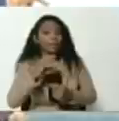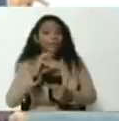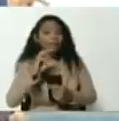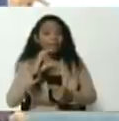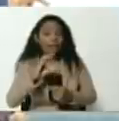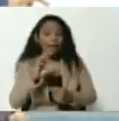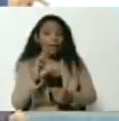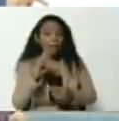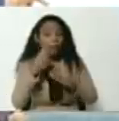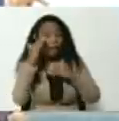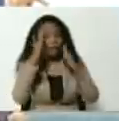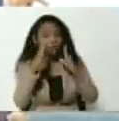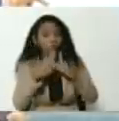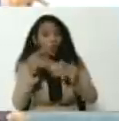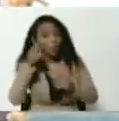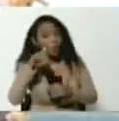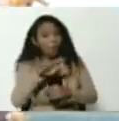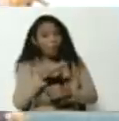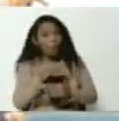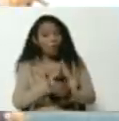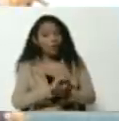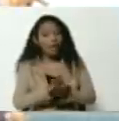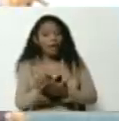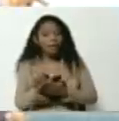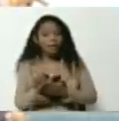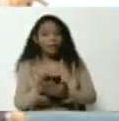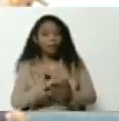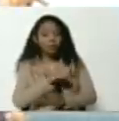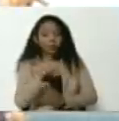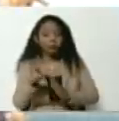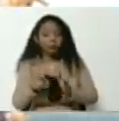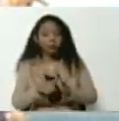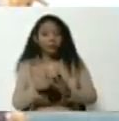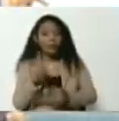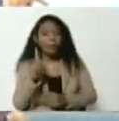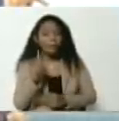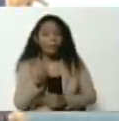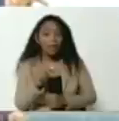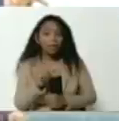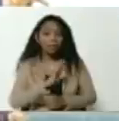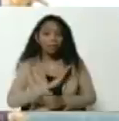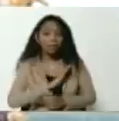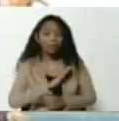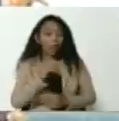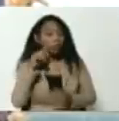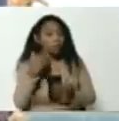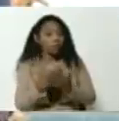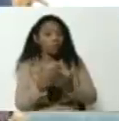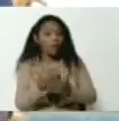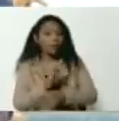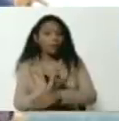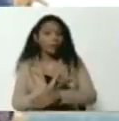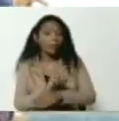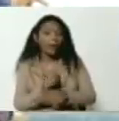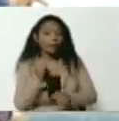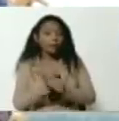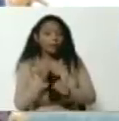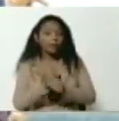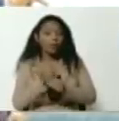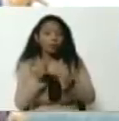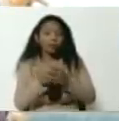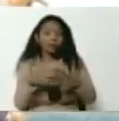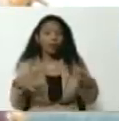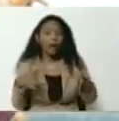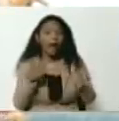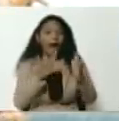suficiente para atender a toda la población, gratuita, completamente gratuito, y también tenemos pruebas rápidas para hacer el trabajo de campo, para ir